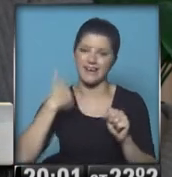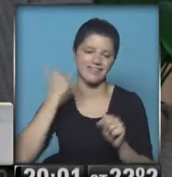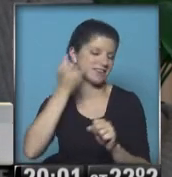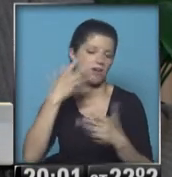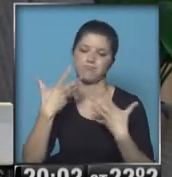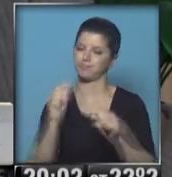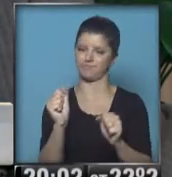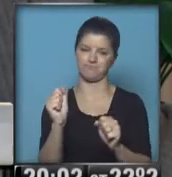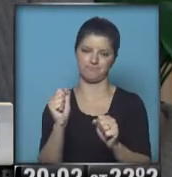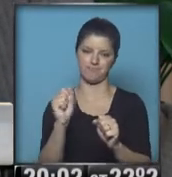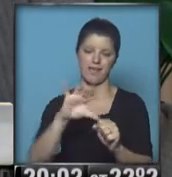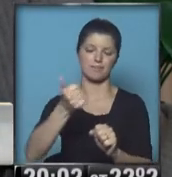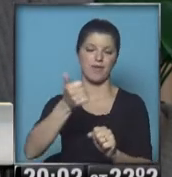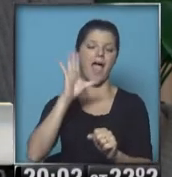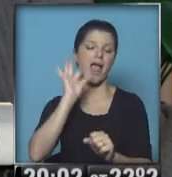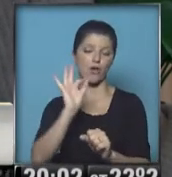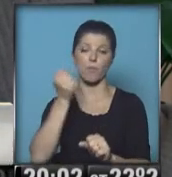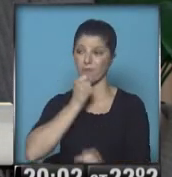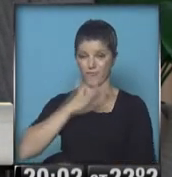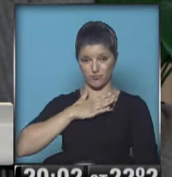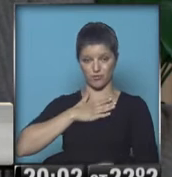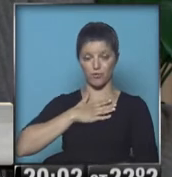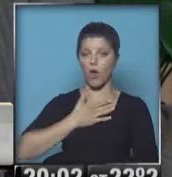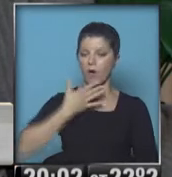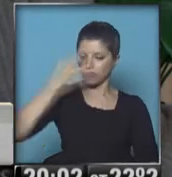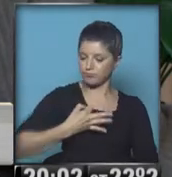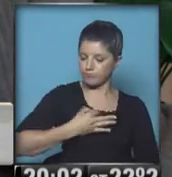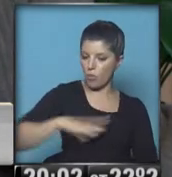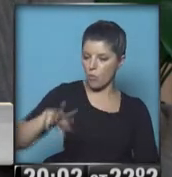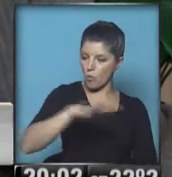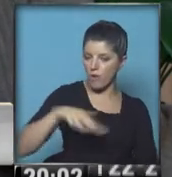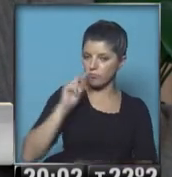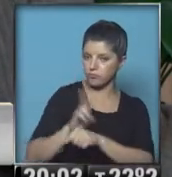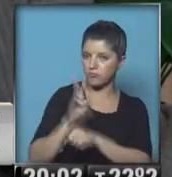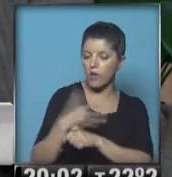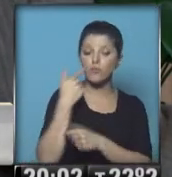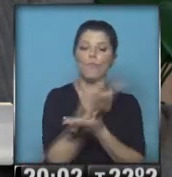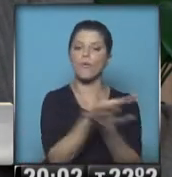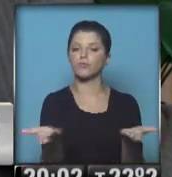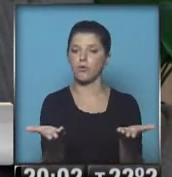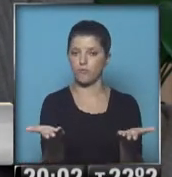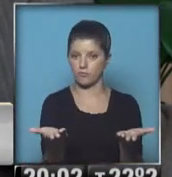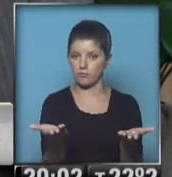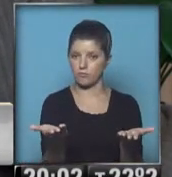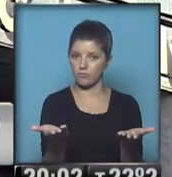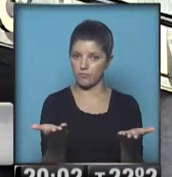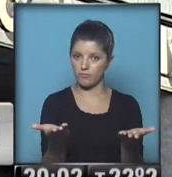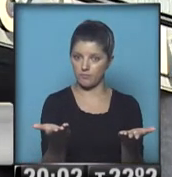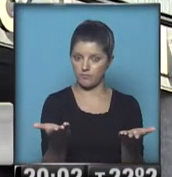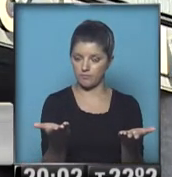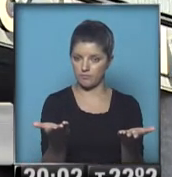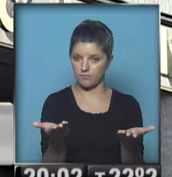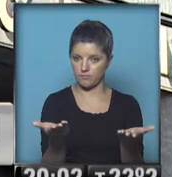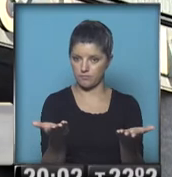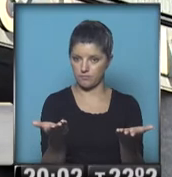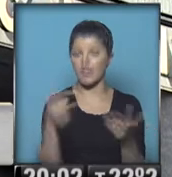algo. Argentina, habiendo asumido una actitud soberana, demostró que la lectura que se hizo fue la que se hizo aquí desde